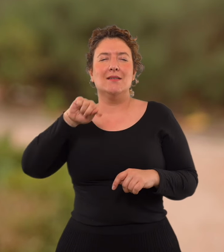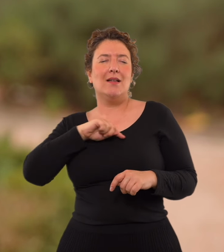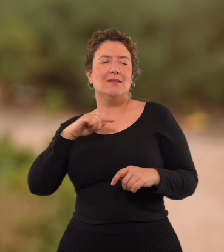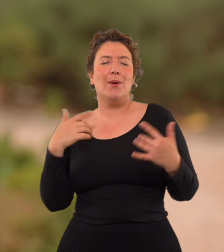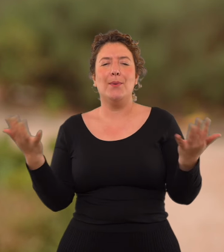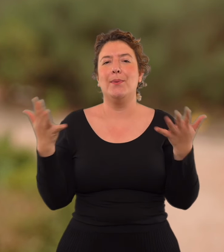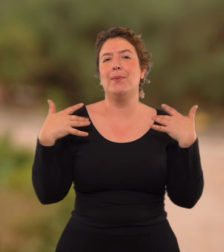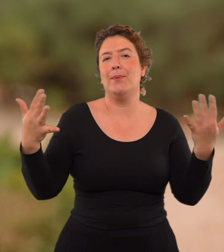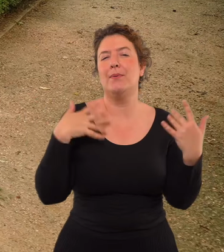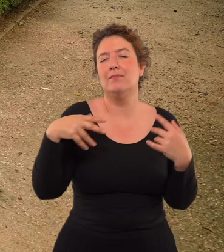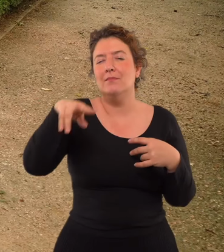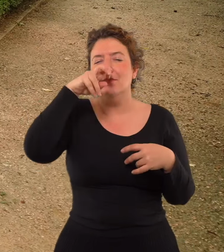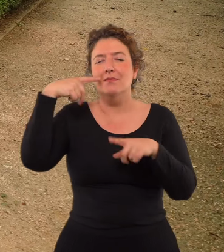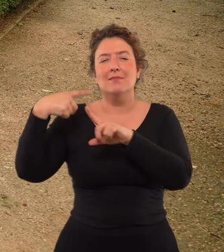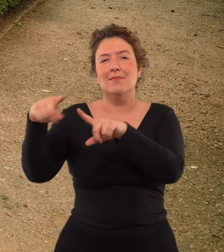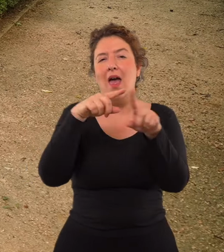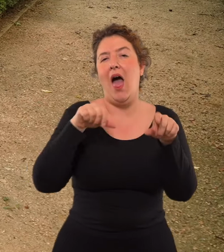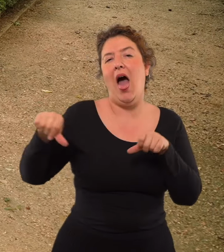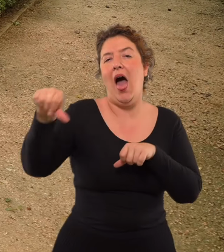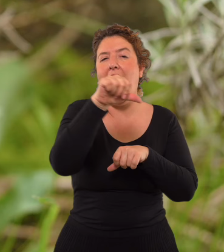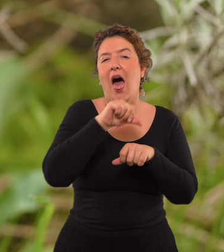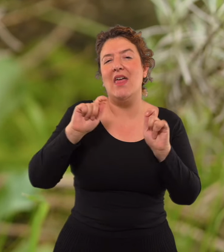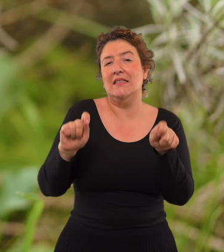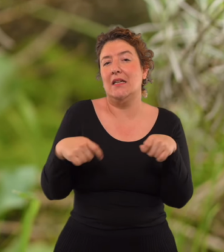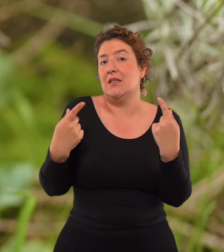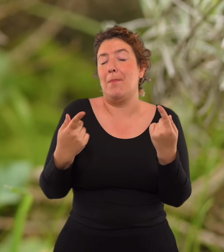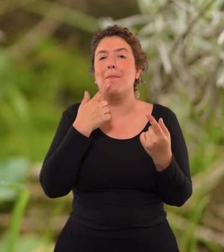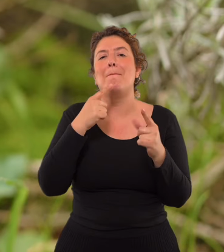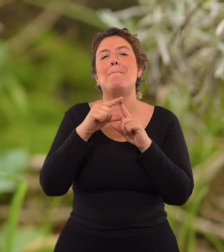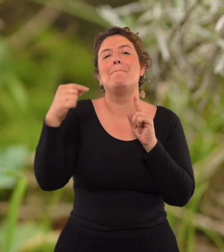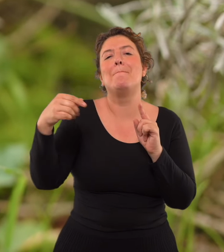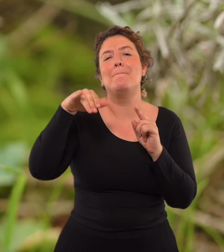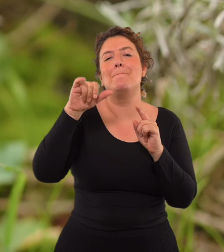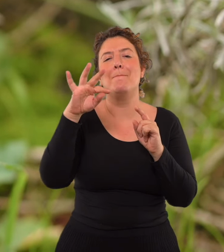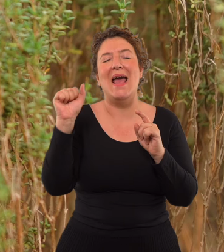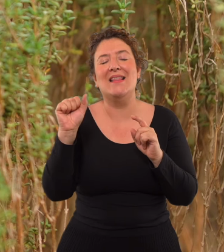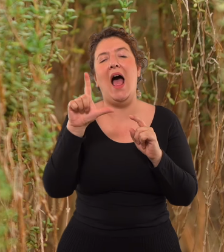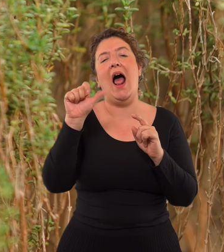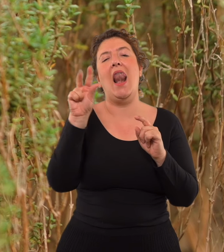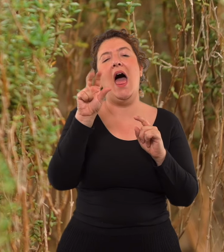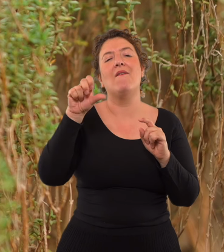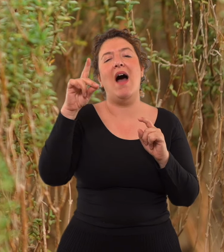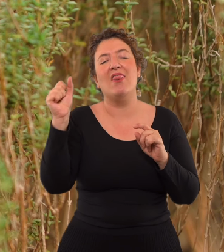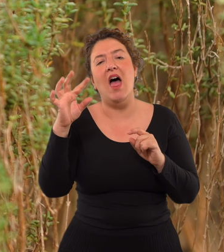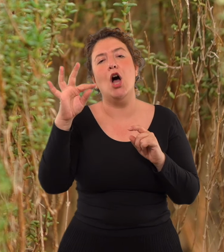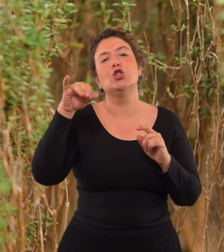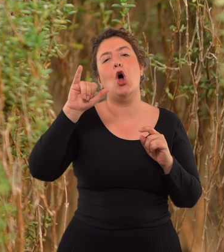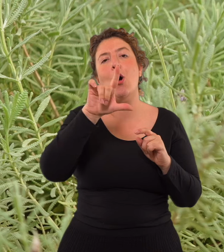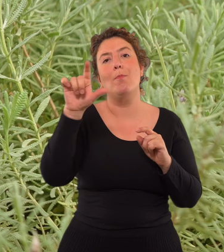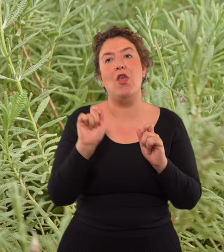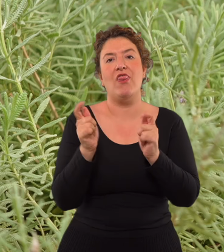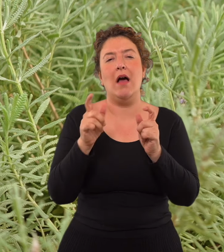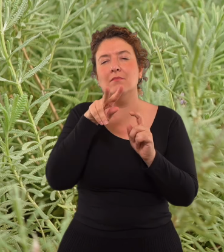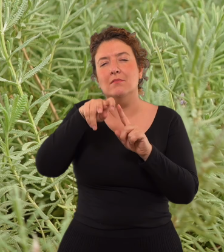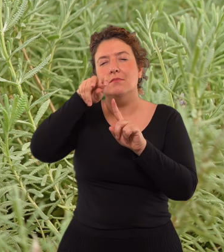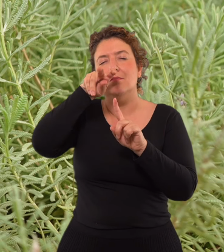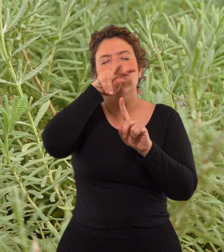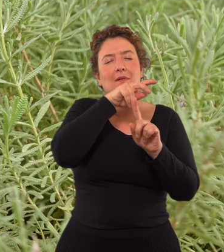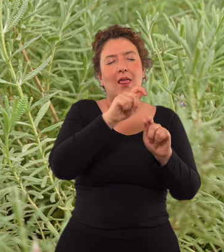nuestros sentidos y apreciar los aromas de los aceites esenciales que las mentas, lavandas o tomillos desprenden.